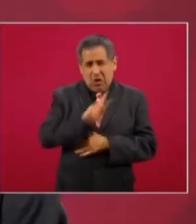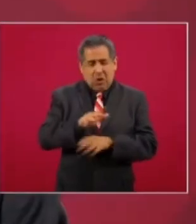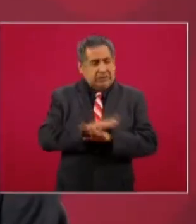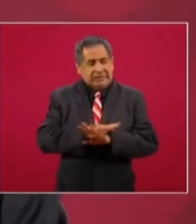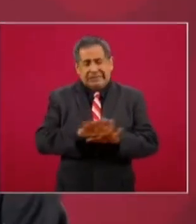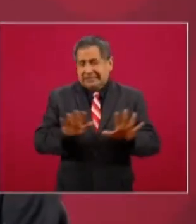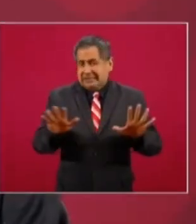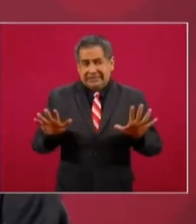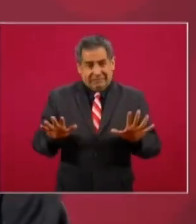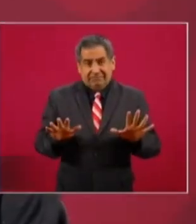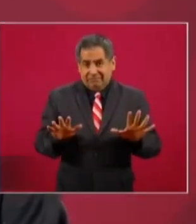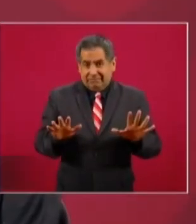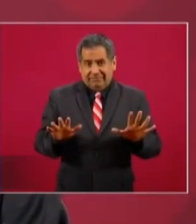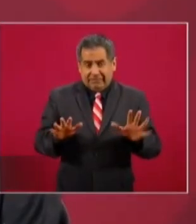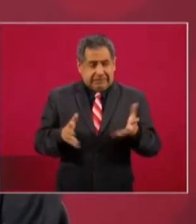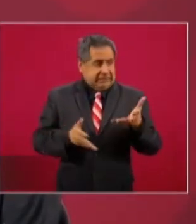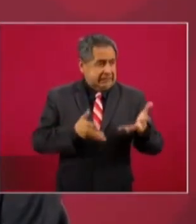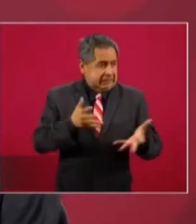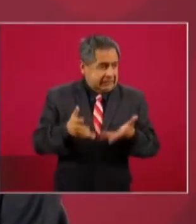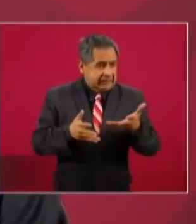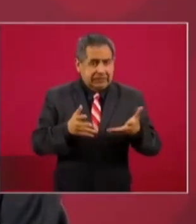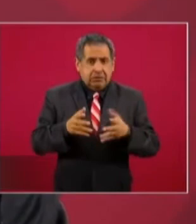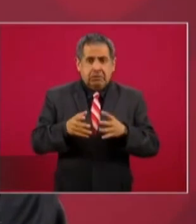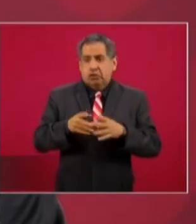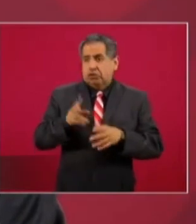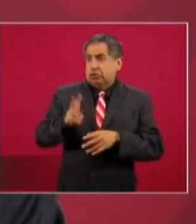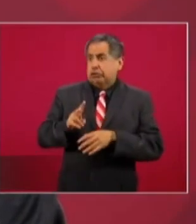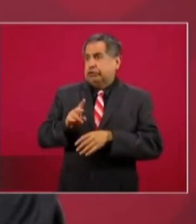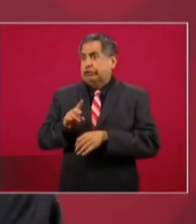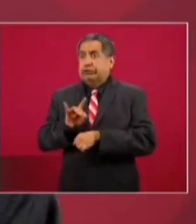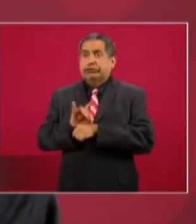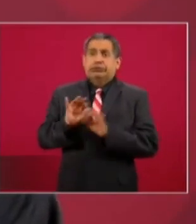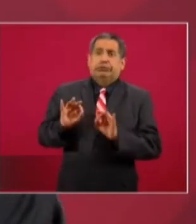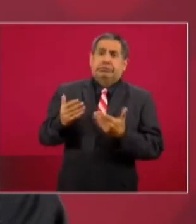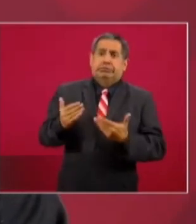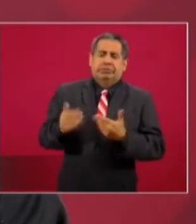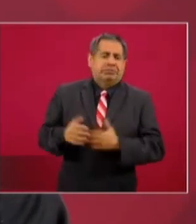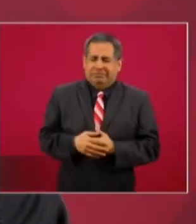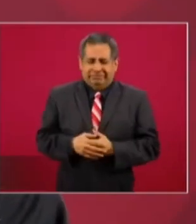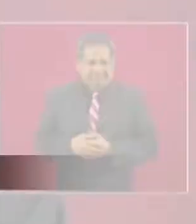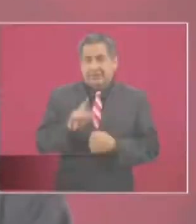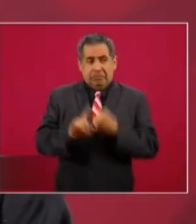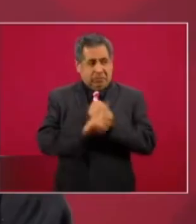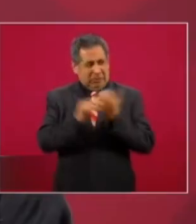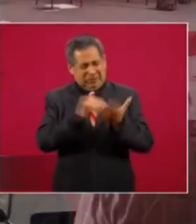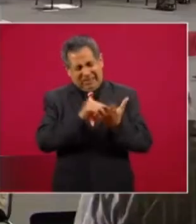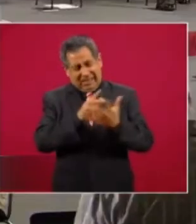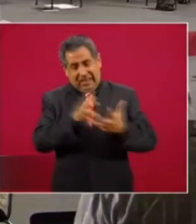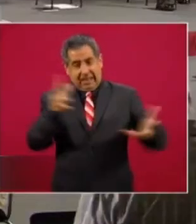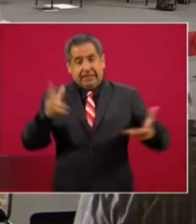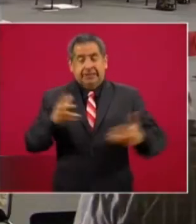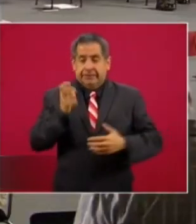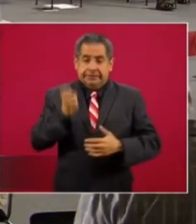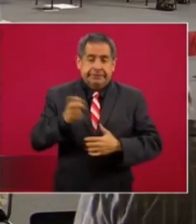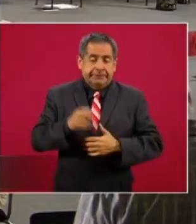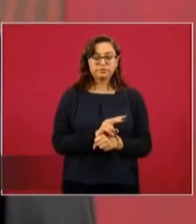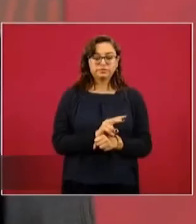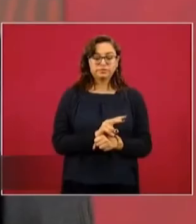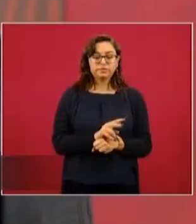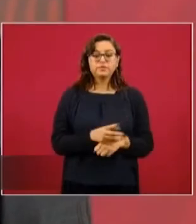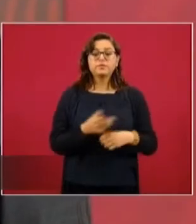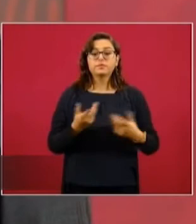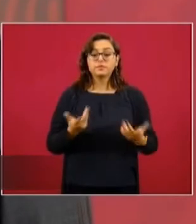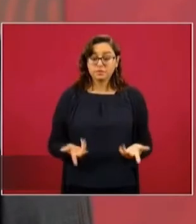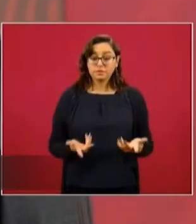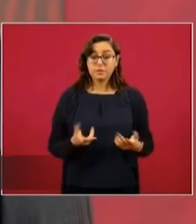Alfonso Durazo, quien fuera titular de la Secretaría de Seguridad y Protección Ciudadana de México, renunció este miércoles a su cargo durante la conferencia matutina del